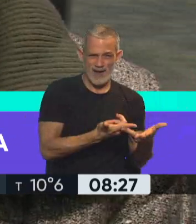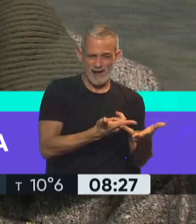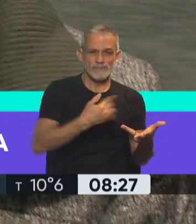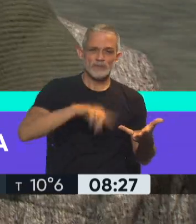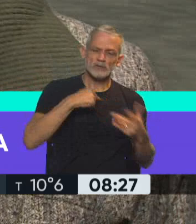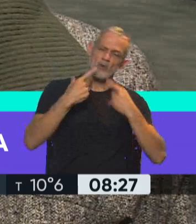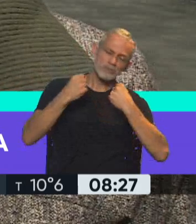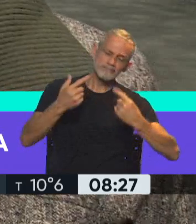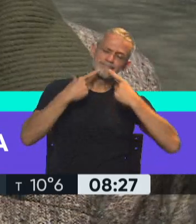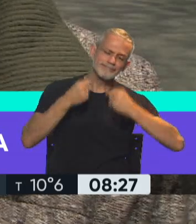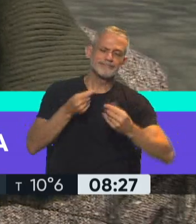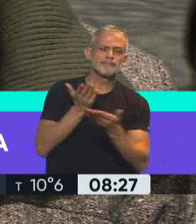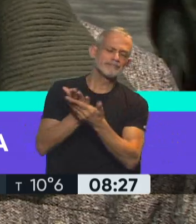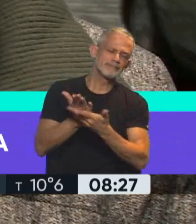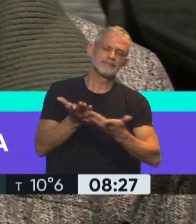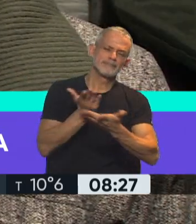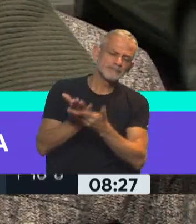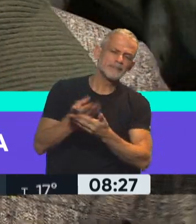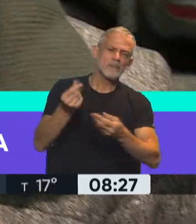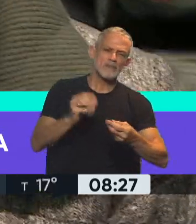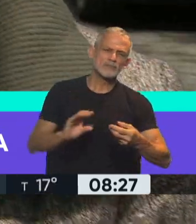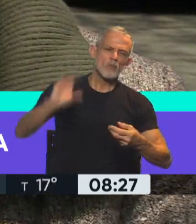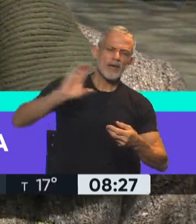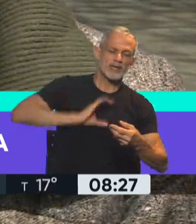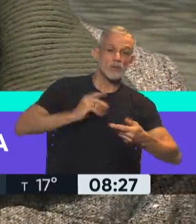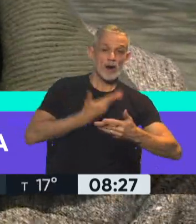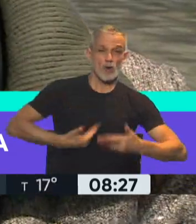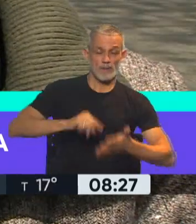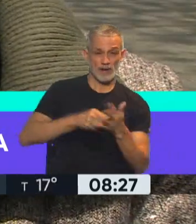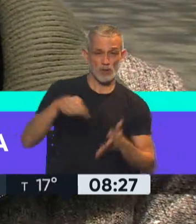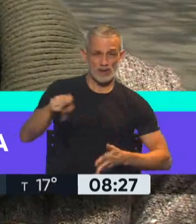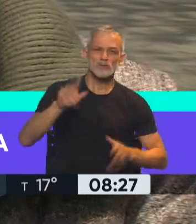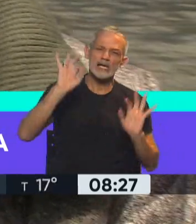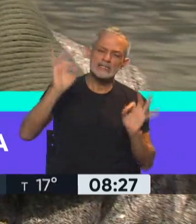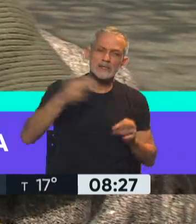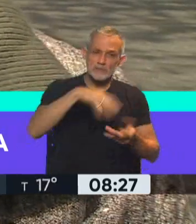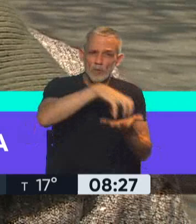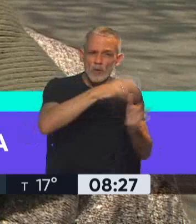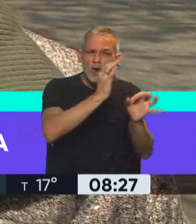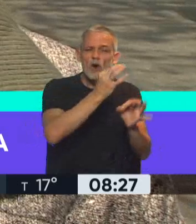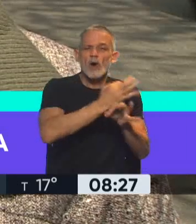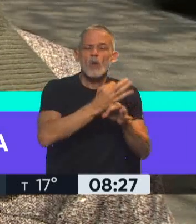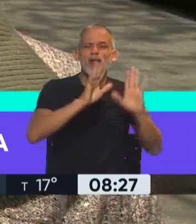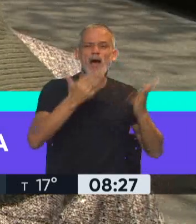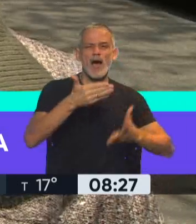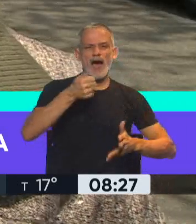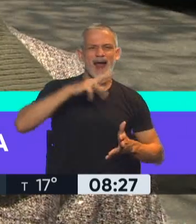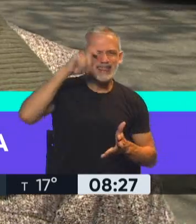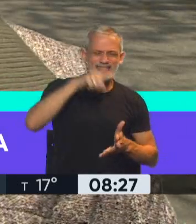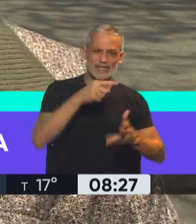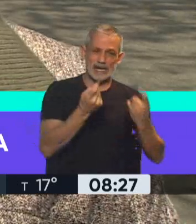estamos quejando y hacemos reclamo para que el gobierno de la ciudad sepa que es un colegio artístico y que se